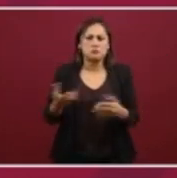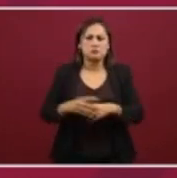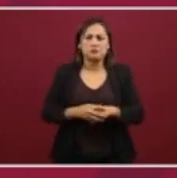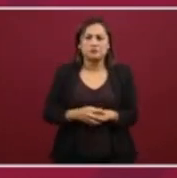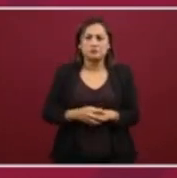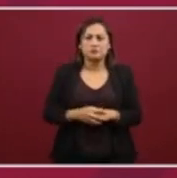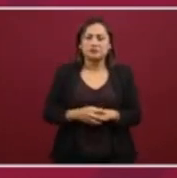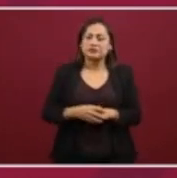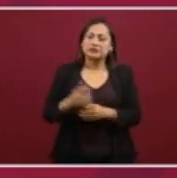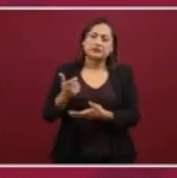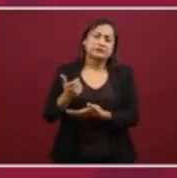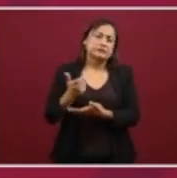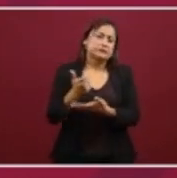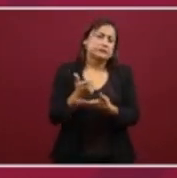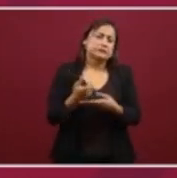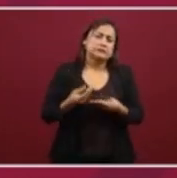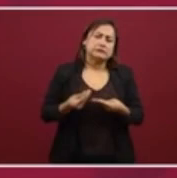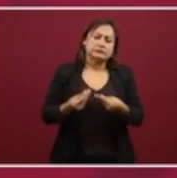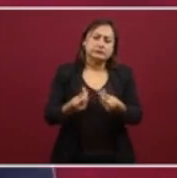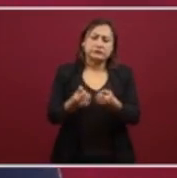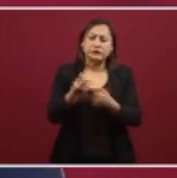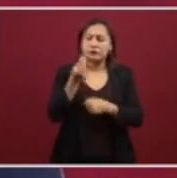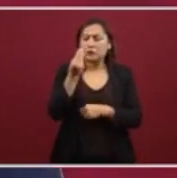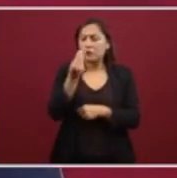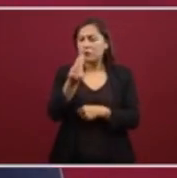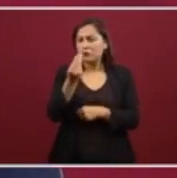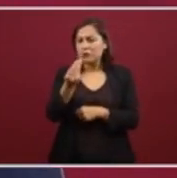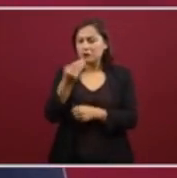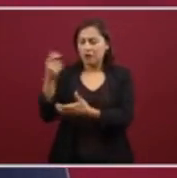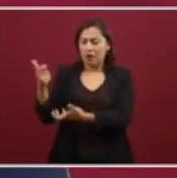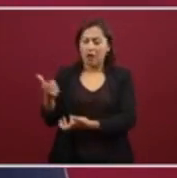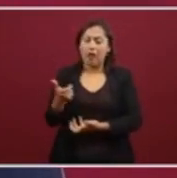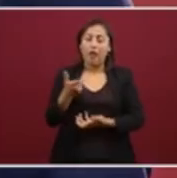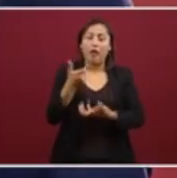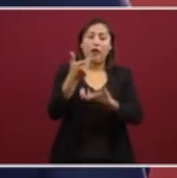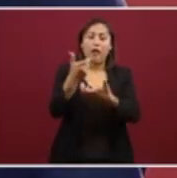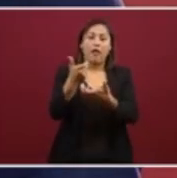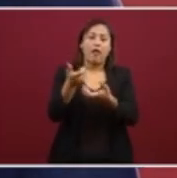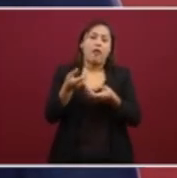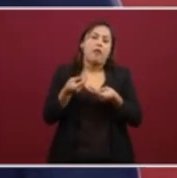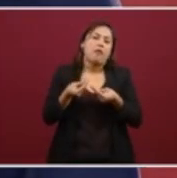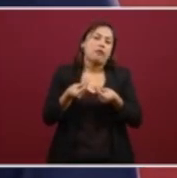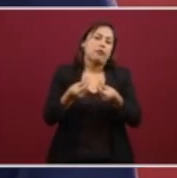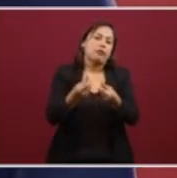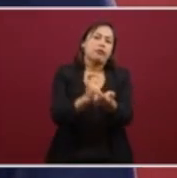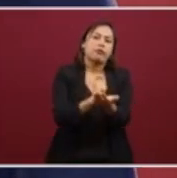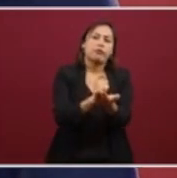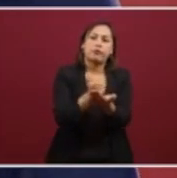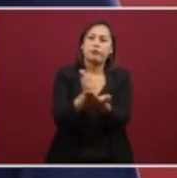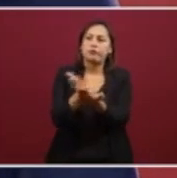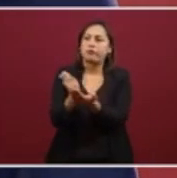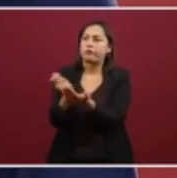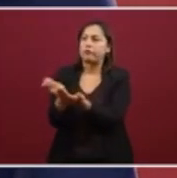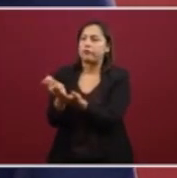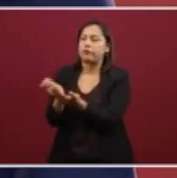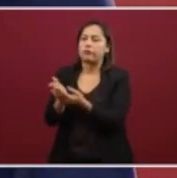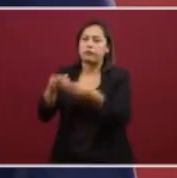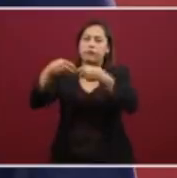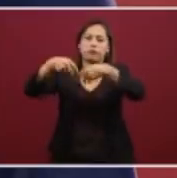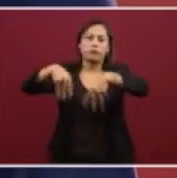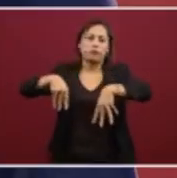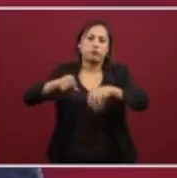muy costoso. Todo el presupuesto se quedaba en el mismo